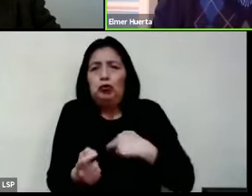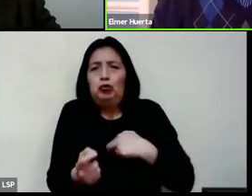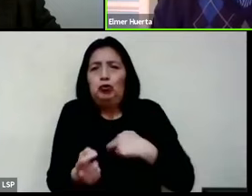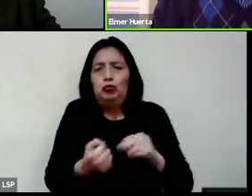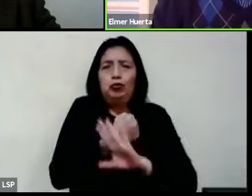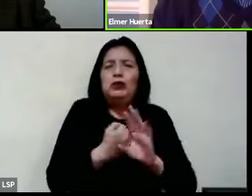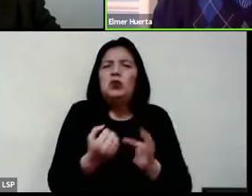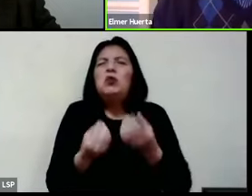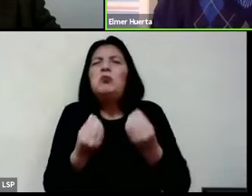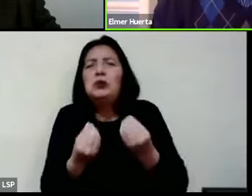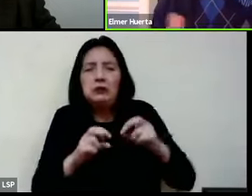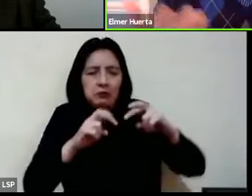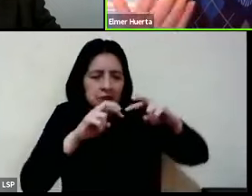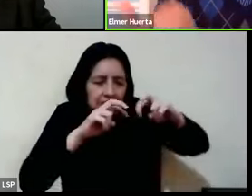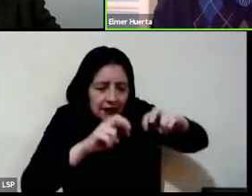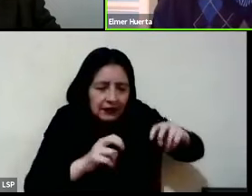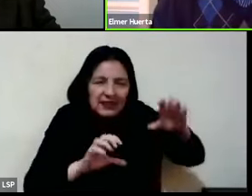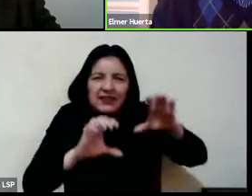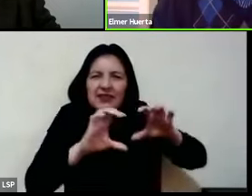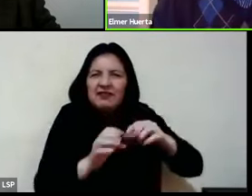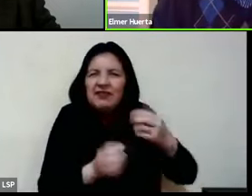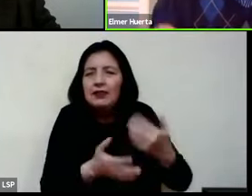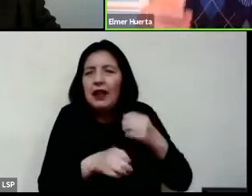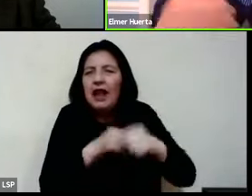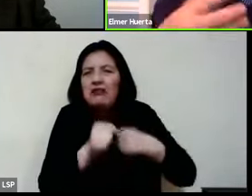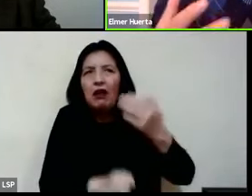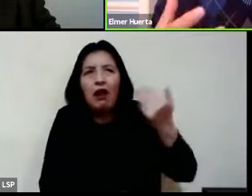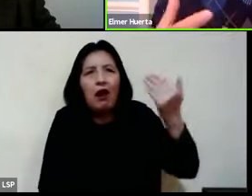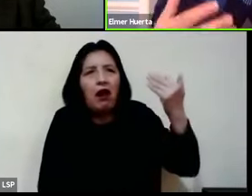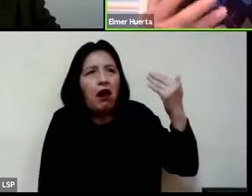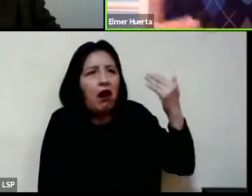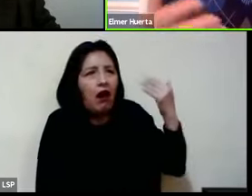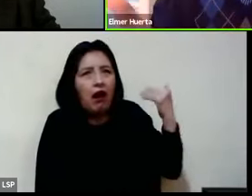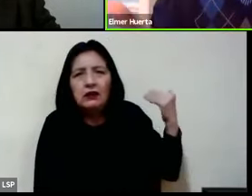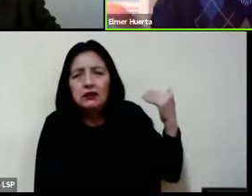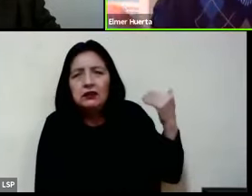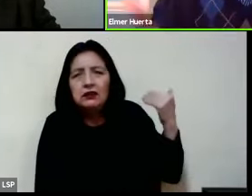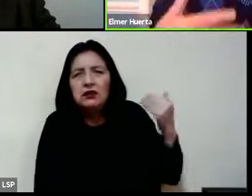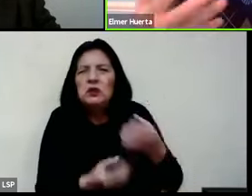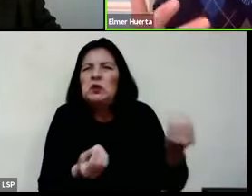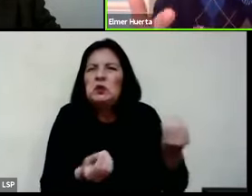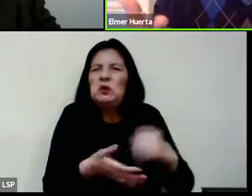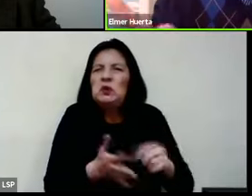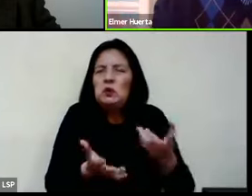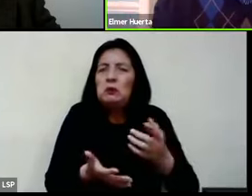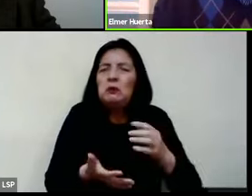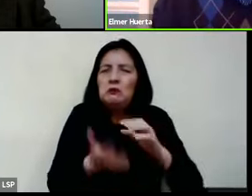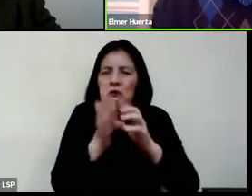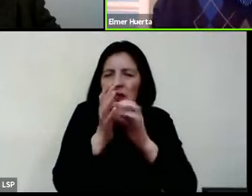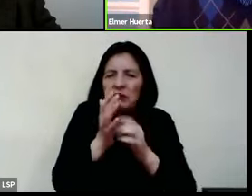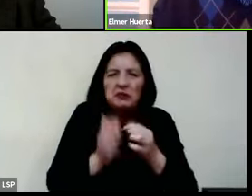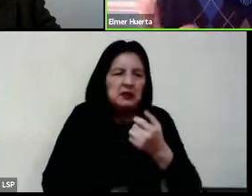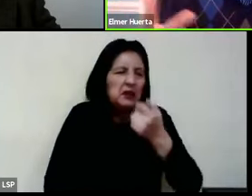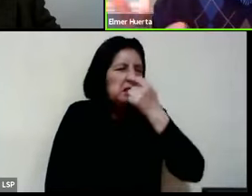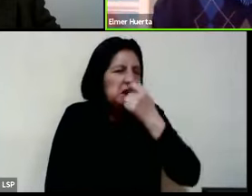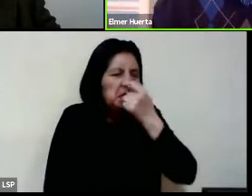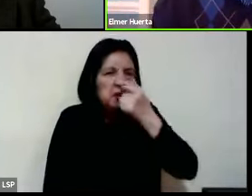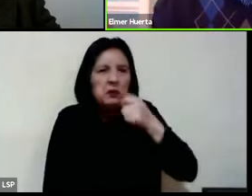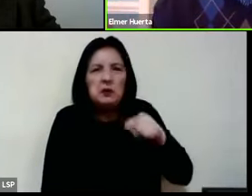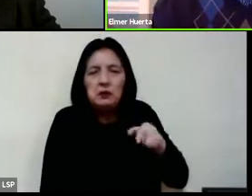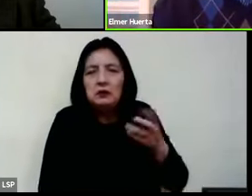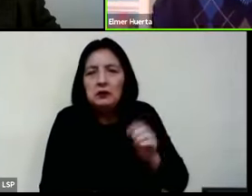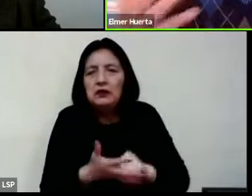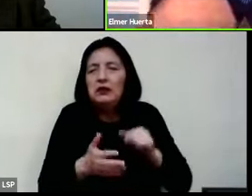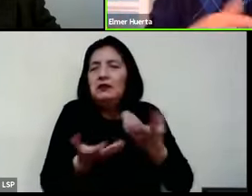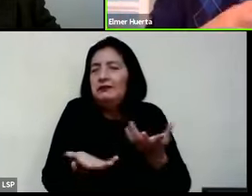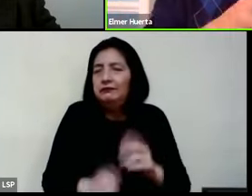eran investigaciones científicas hechas muchos años atrás, precisamente con virus del resfrío y con virus de la gripe, de la